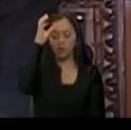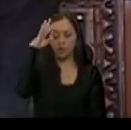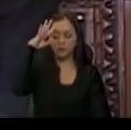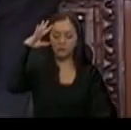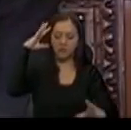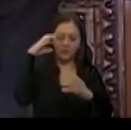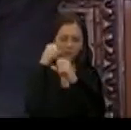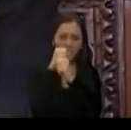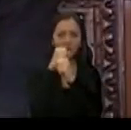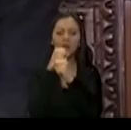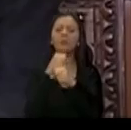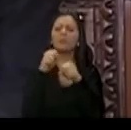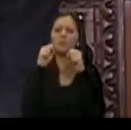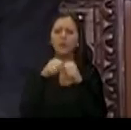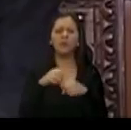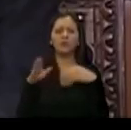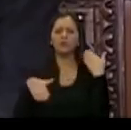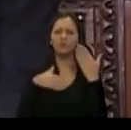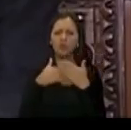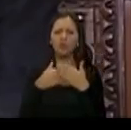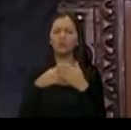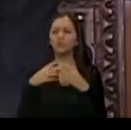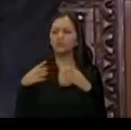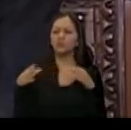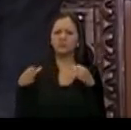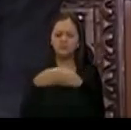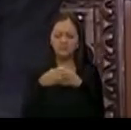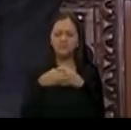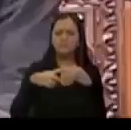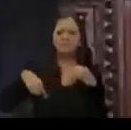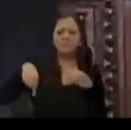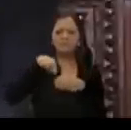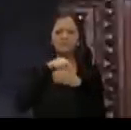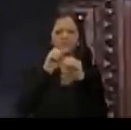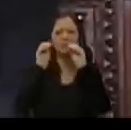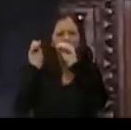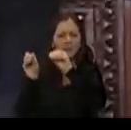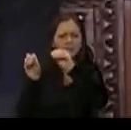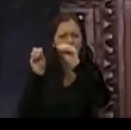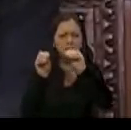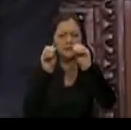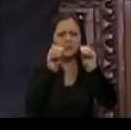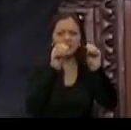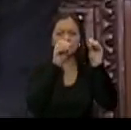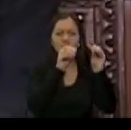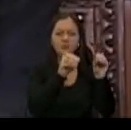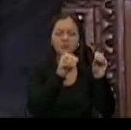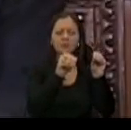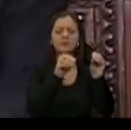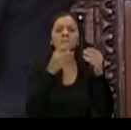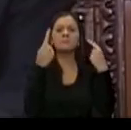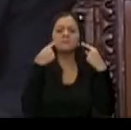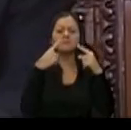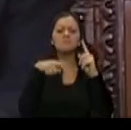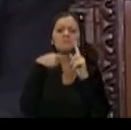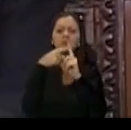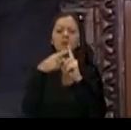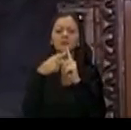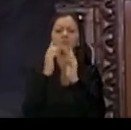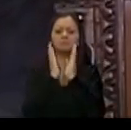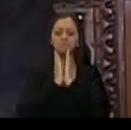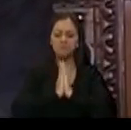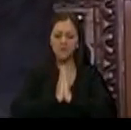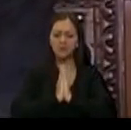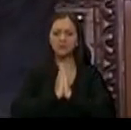a ejercer entre nosotros el ministerio petrino con sus enseñanzas, celebraciones eucarísticas y